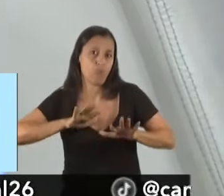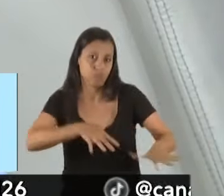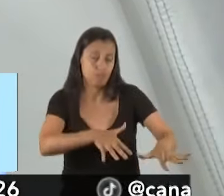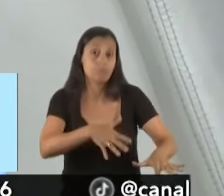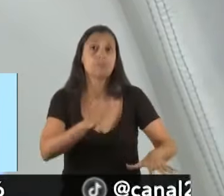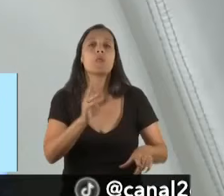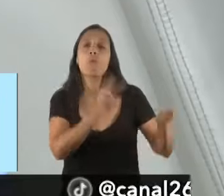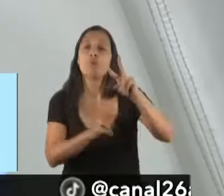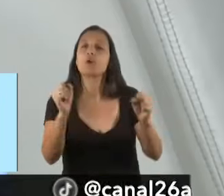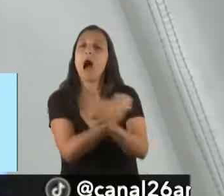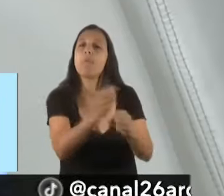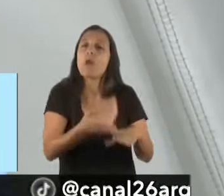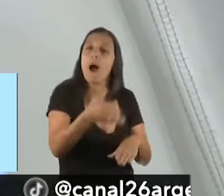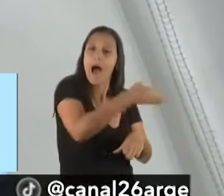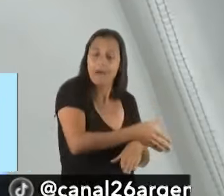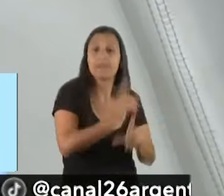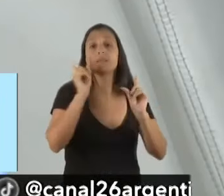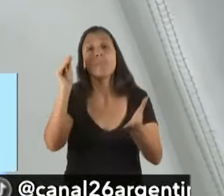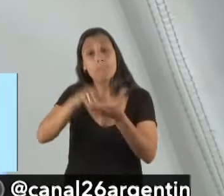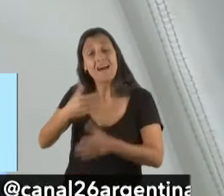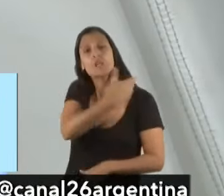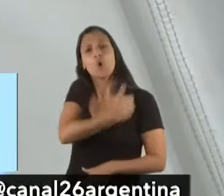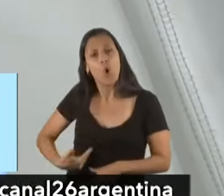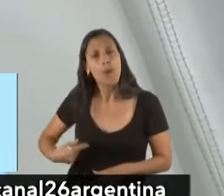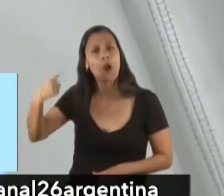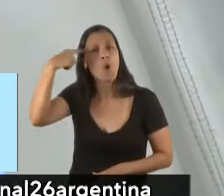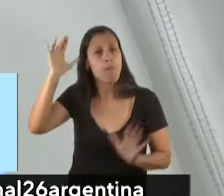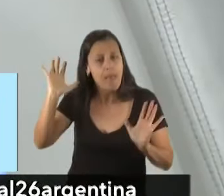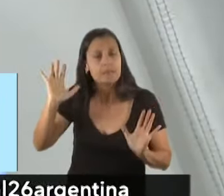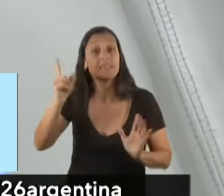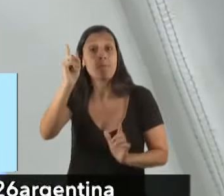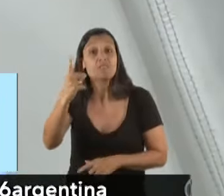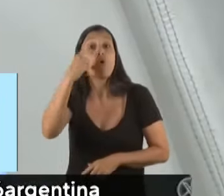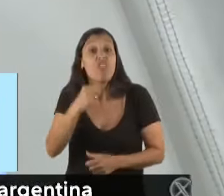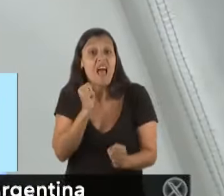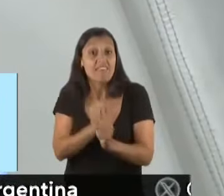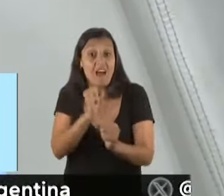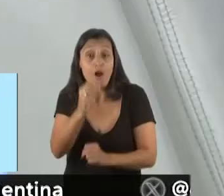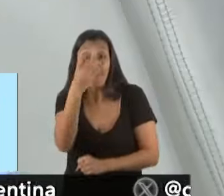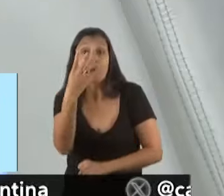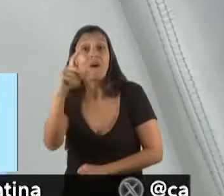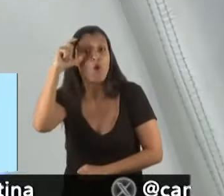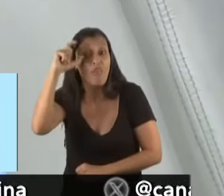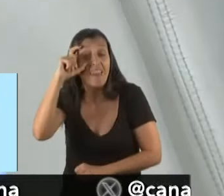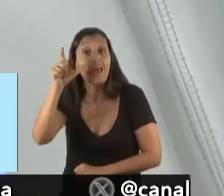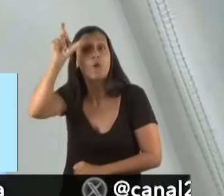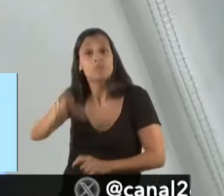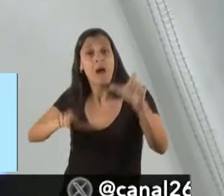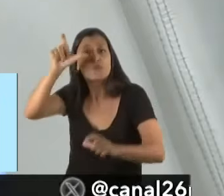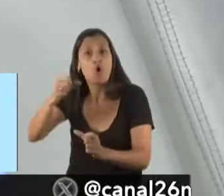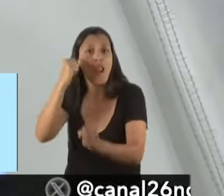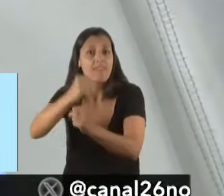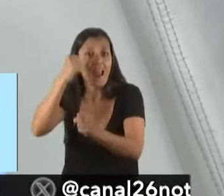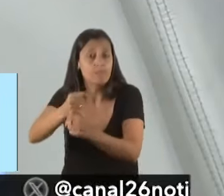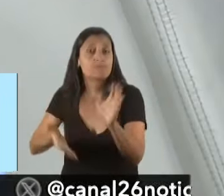si hay una idea del gobierno de descontar el el día de trabajo a quienes a los trabajadores estatales que